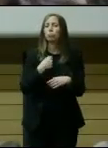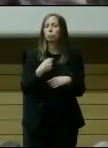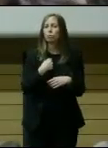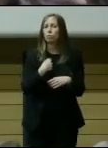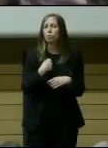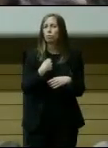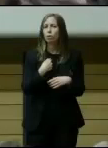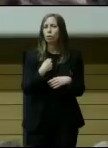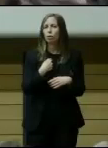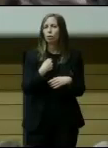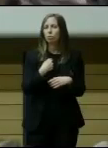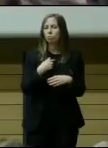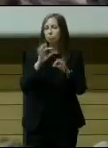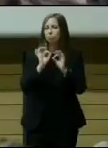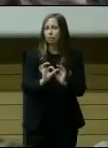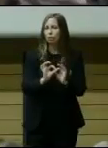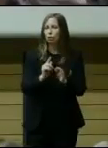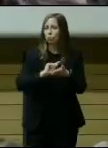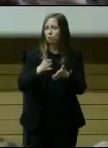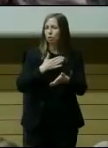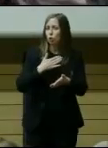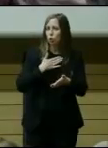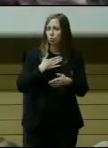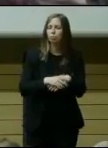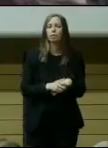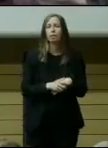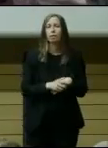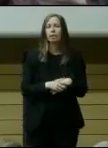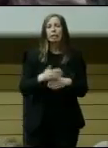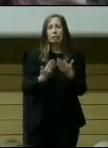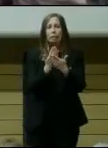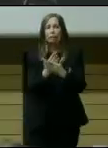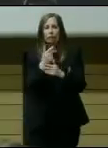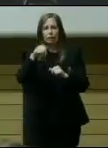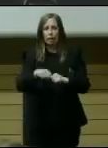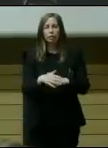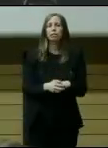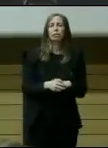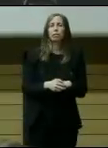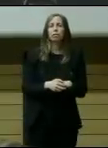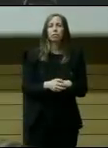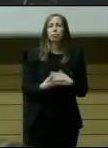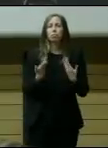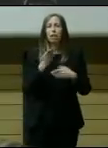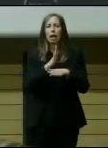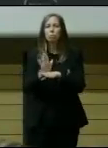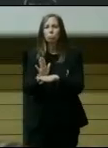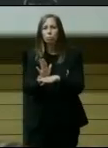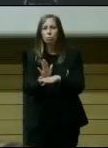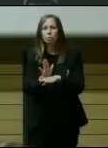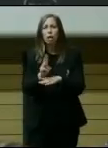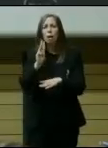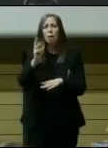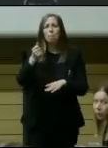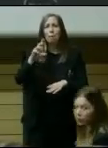yo justo paso por allí, pero este sí que lo escribí yo, stricto sensu, y estos días se hace una exposición de Paco Umbral. ¿Sabéis